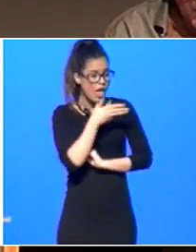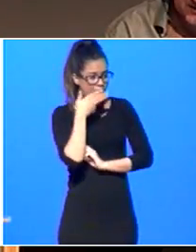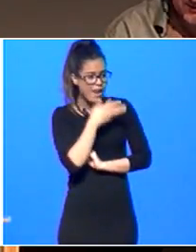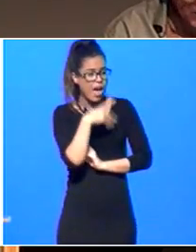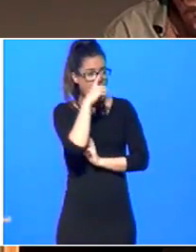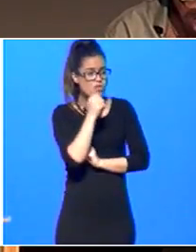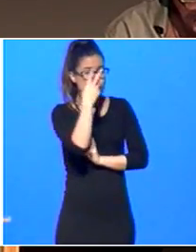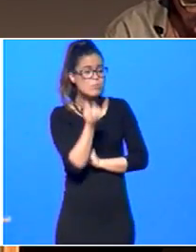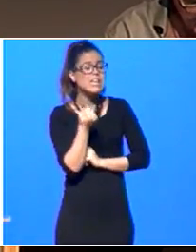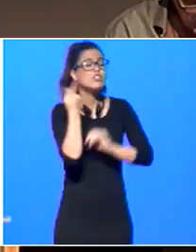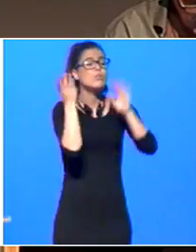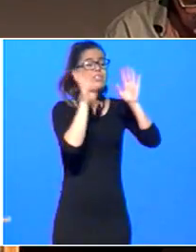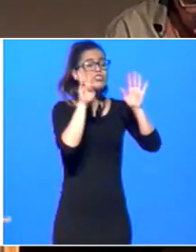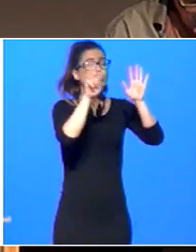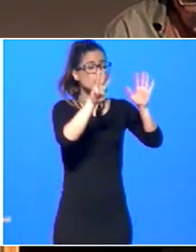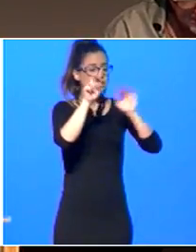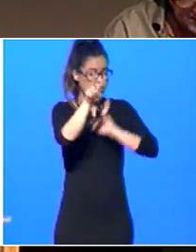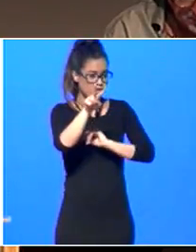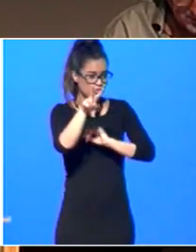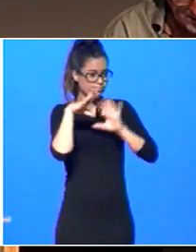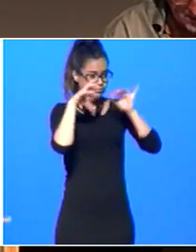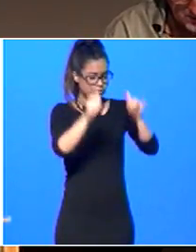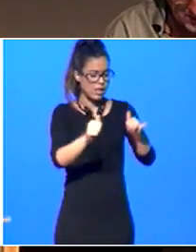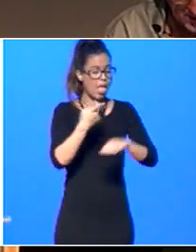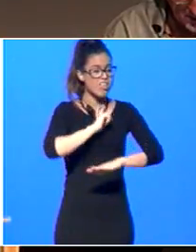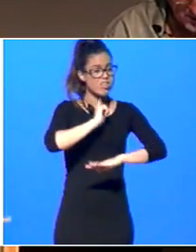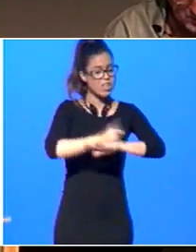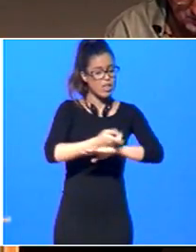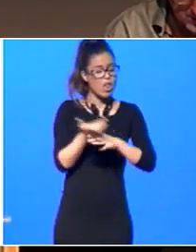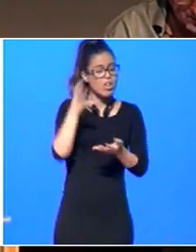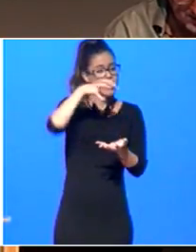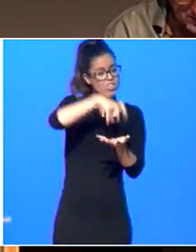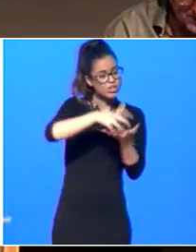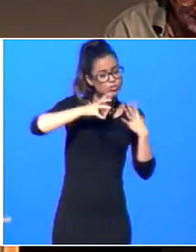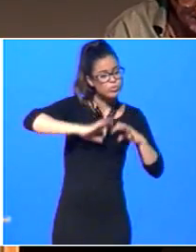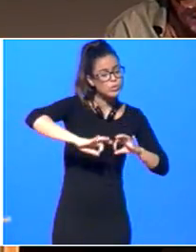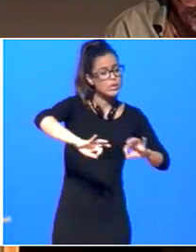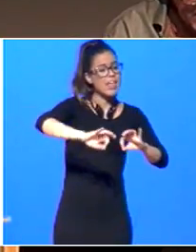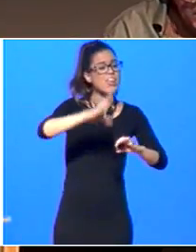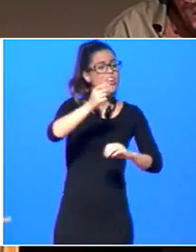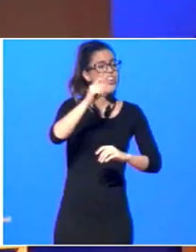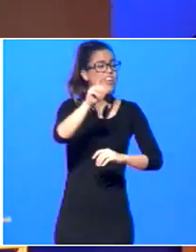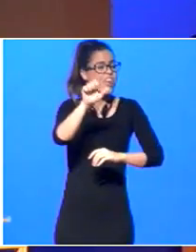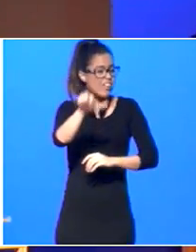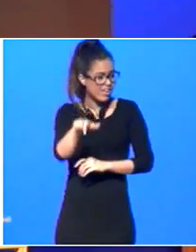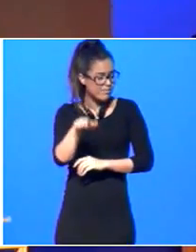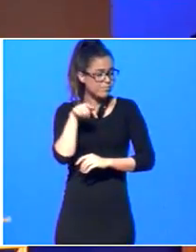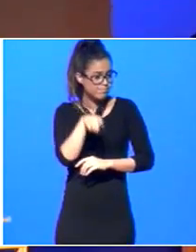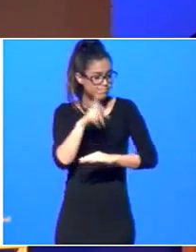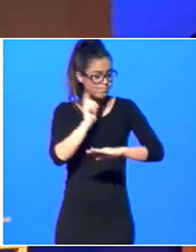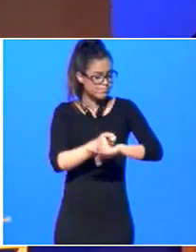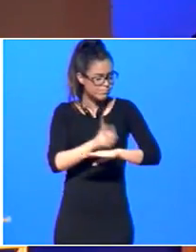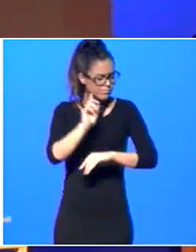año 1982. Fue director del Centro Especializado de Recursos Educativos CERE, responsable del área de necesidades